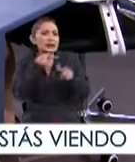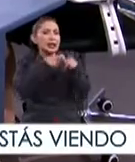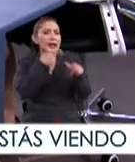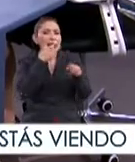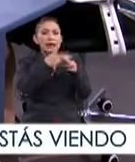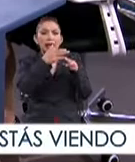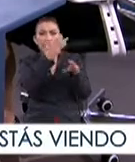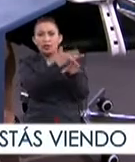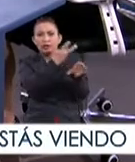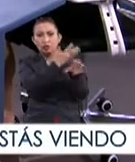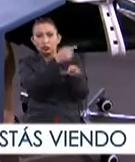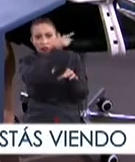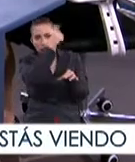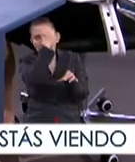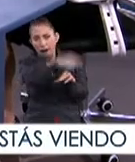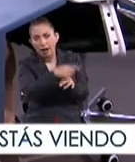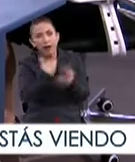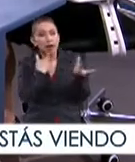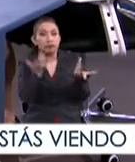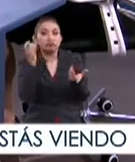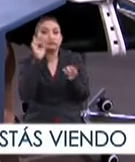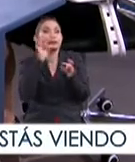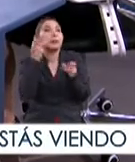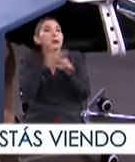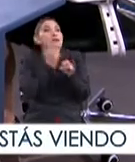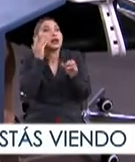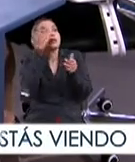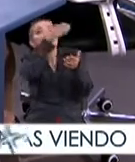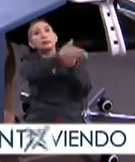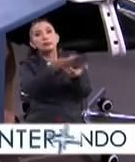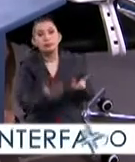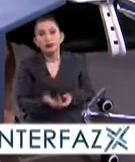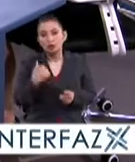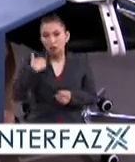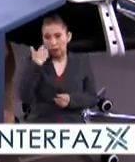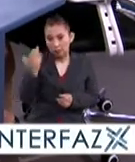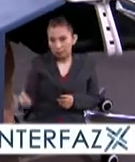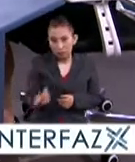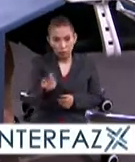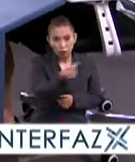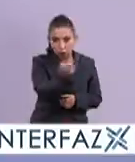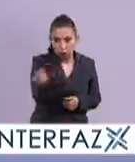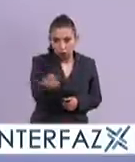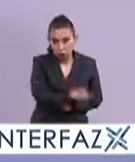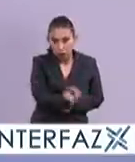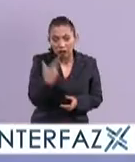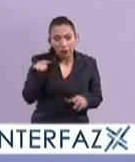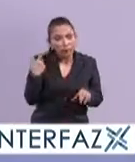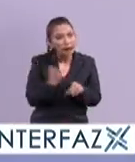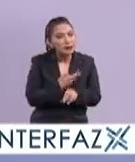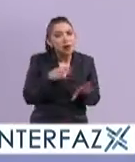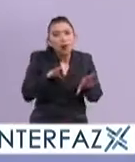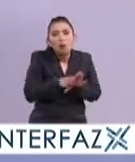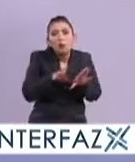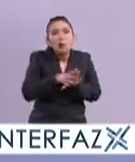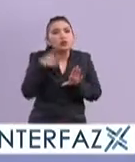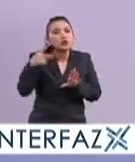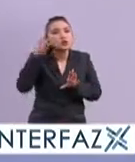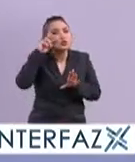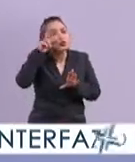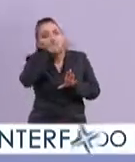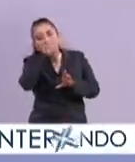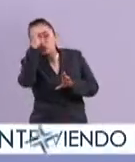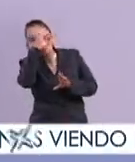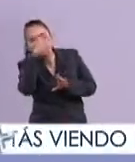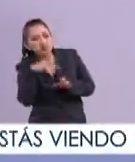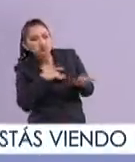camino hasta los Estados Unidos, también para que sepan a lo que se enfrentan. Yo quisiera preguntarles, ¿qué sucede? ¿Cómo han ustedes